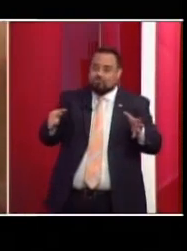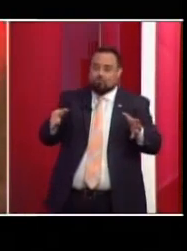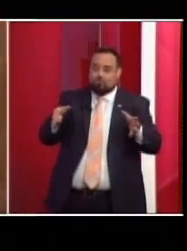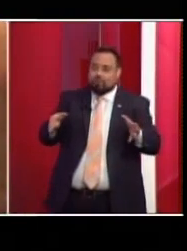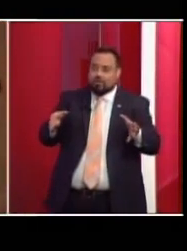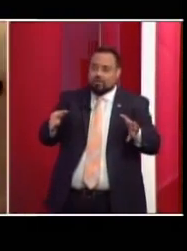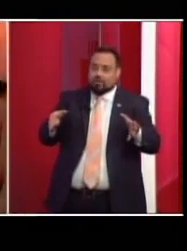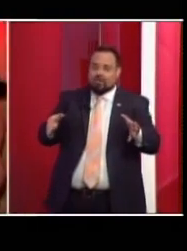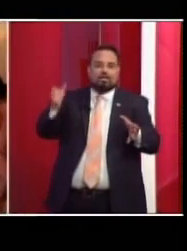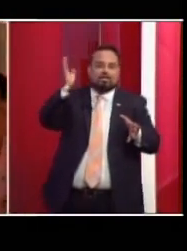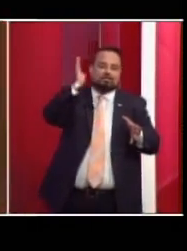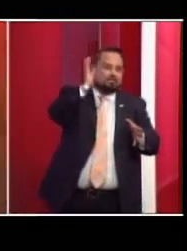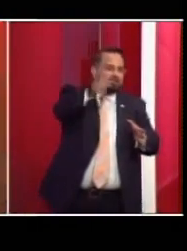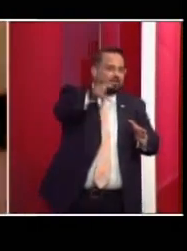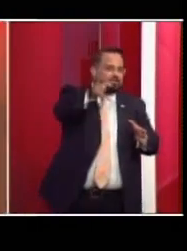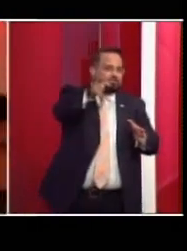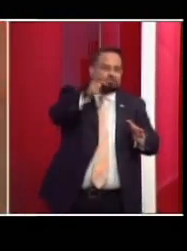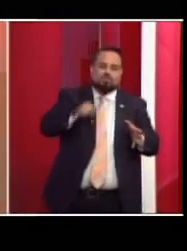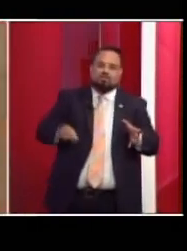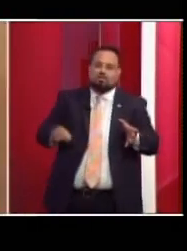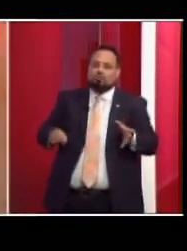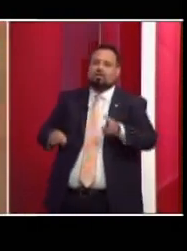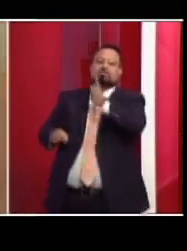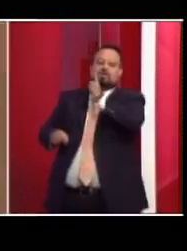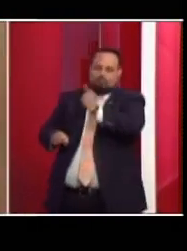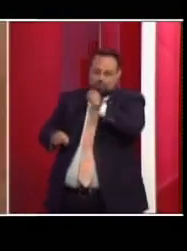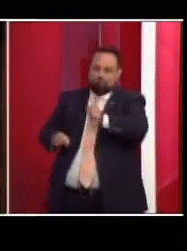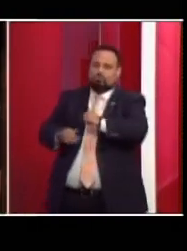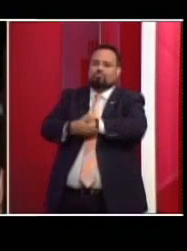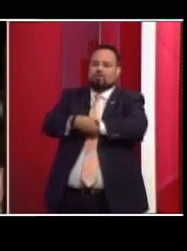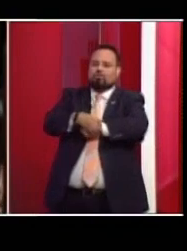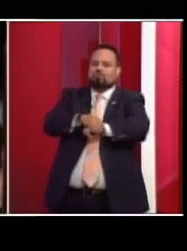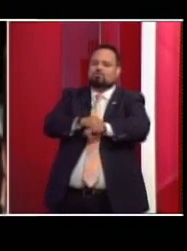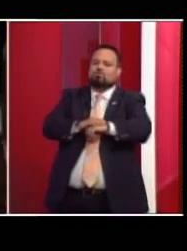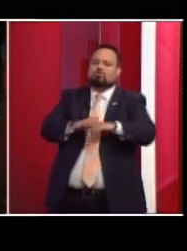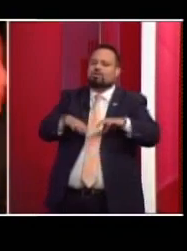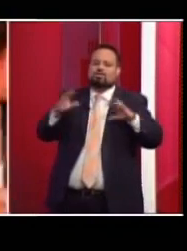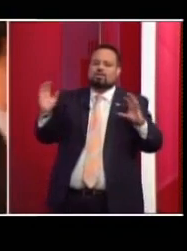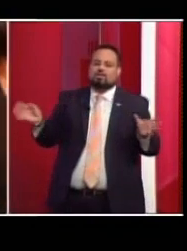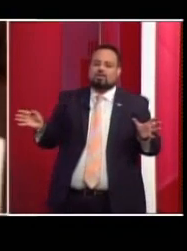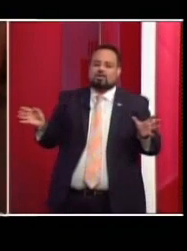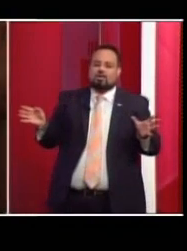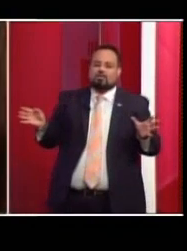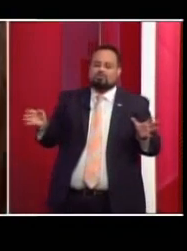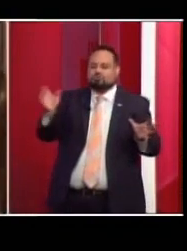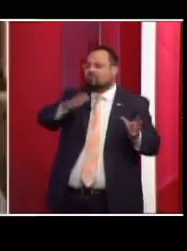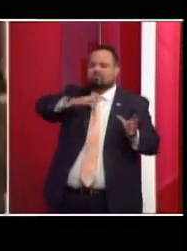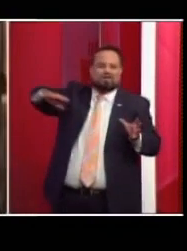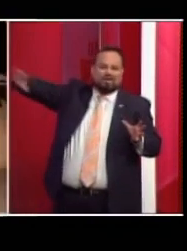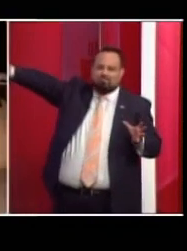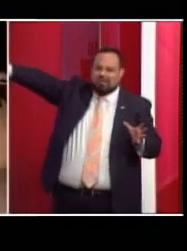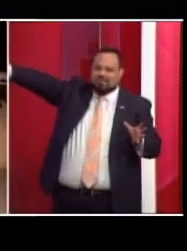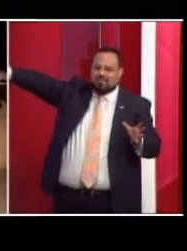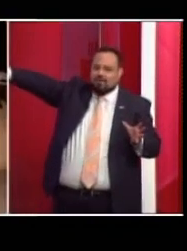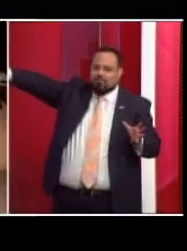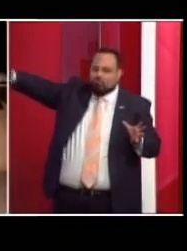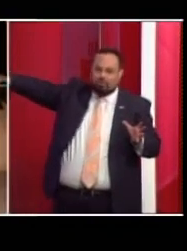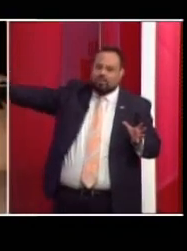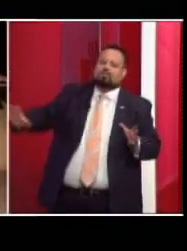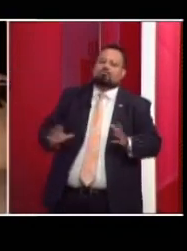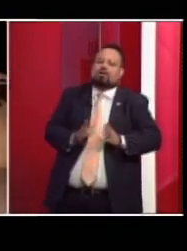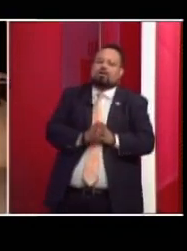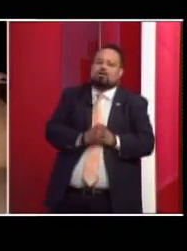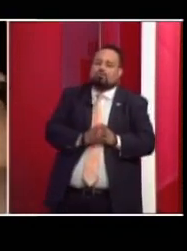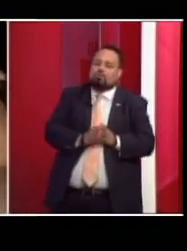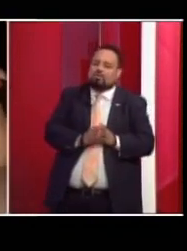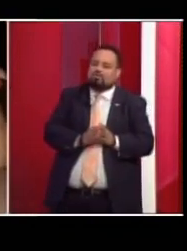lo están haciendo bien y que estas casas no son las adecuadas pregunto el lugar seguro virgen de la asunción tiene una capacidad muy